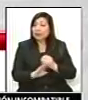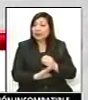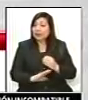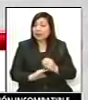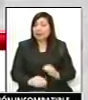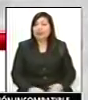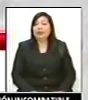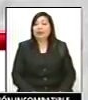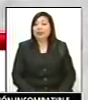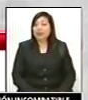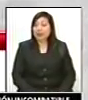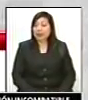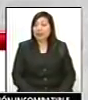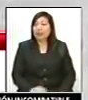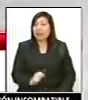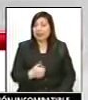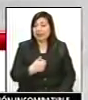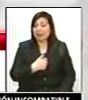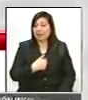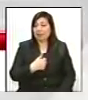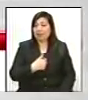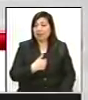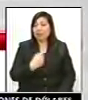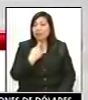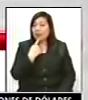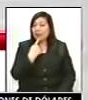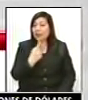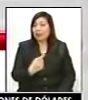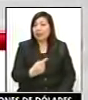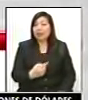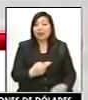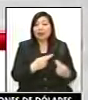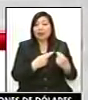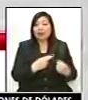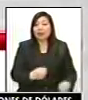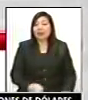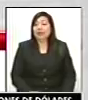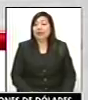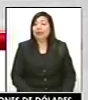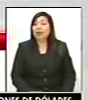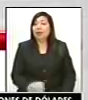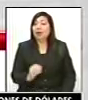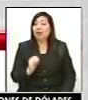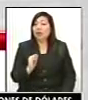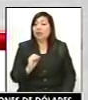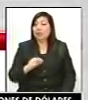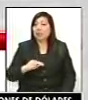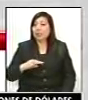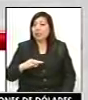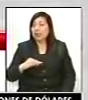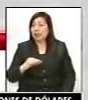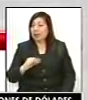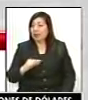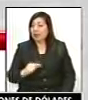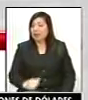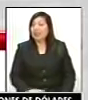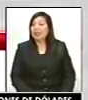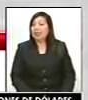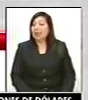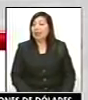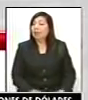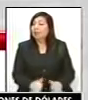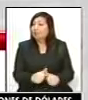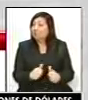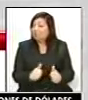la licitación. Asimismo, establecía que era responsabilidad de OSINERMIN aprobar las bases de licitación, modelos